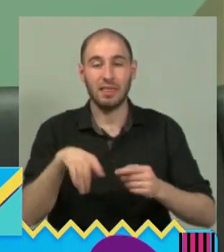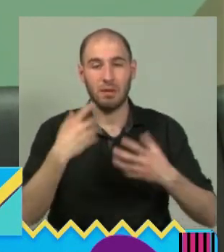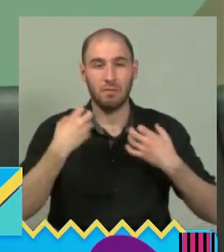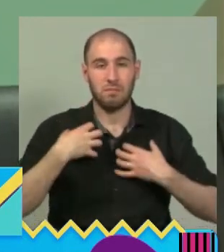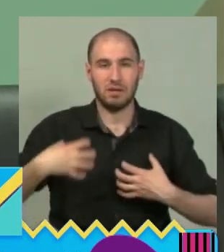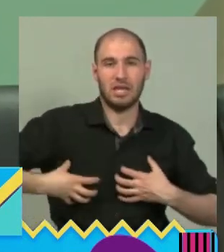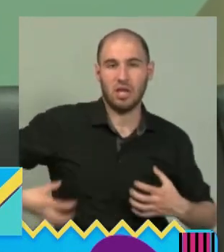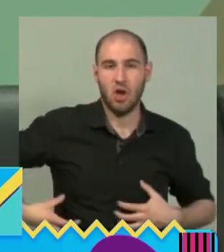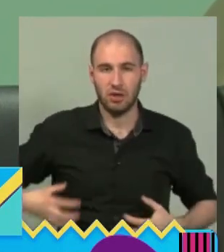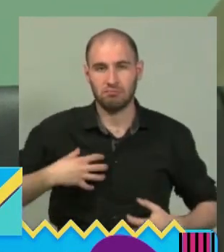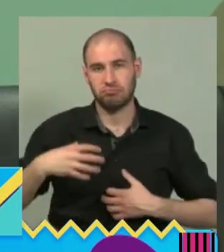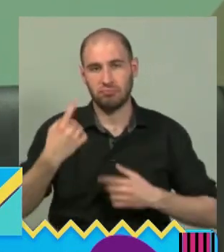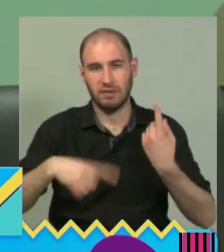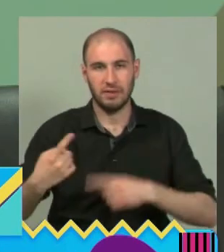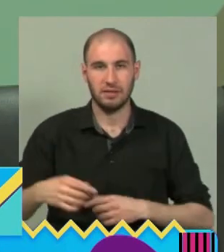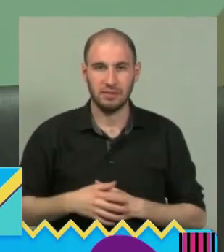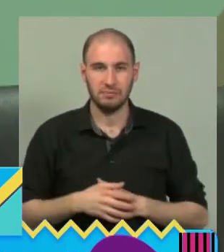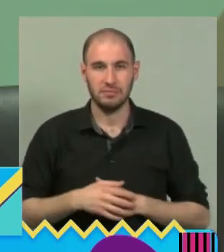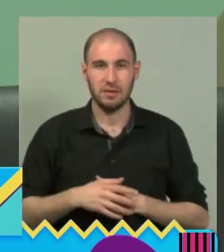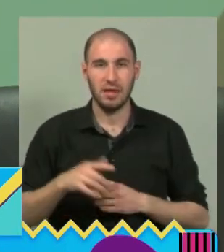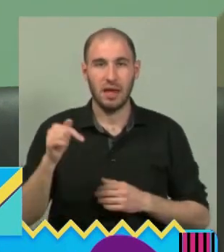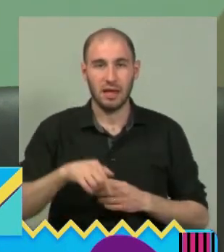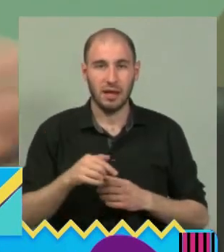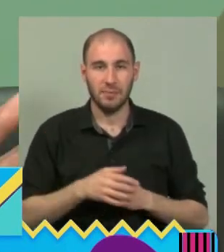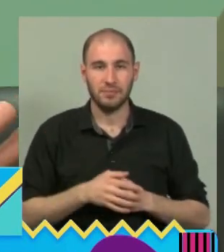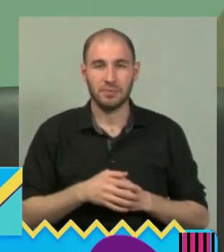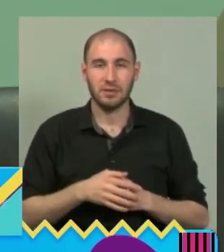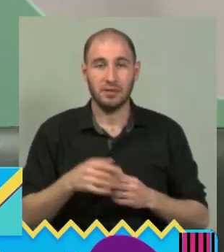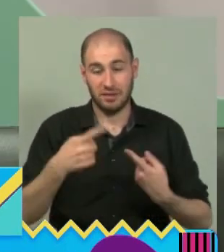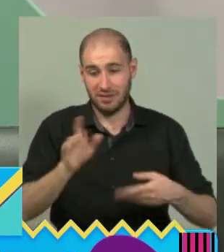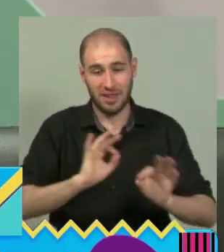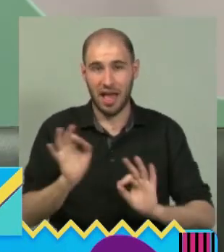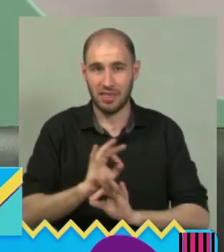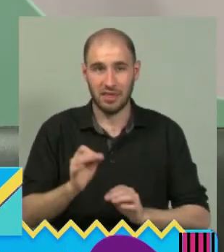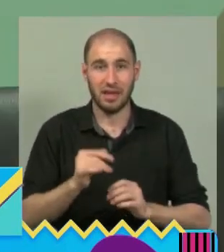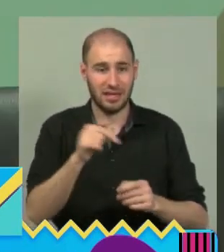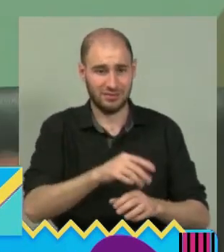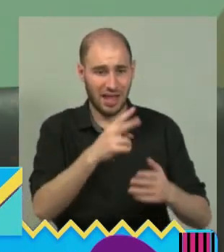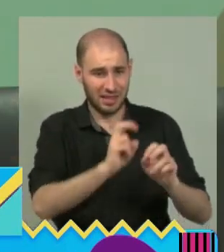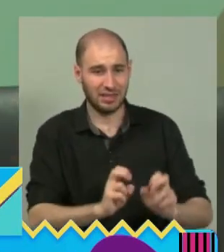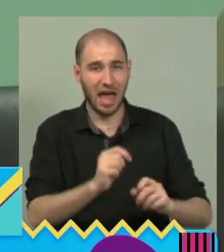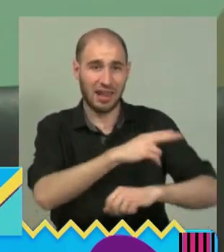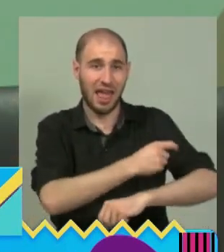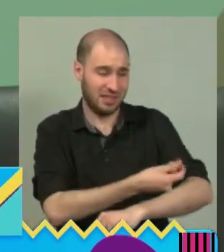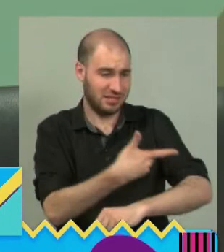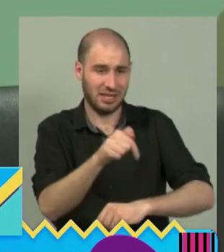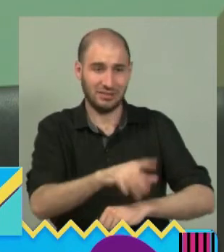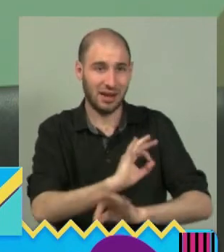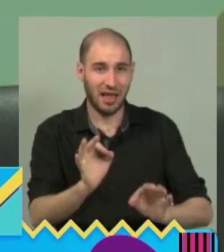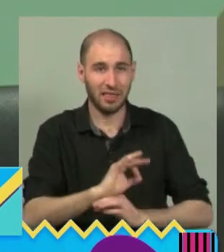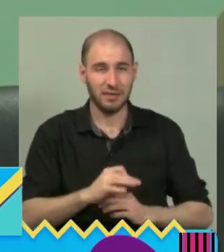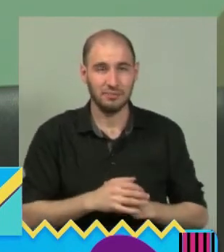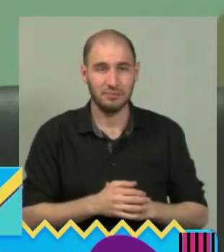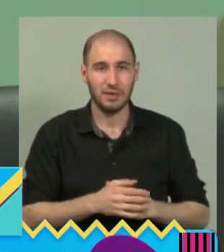los riñones, al hígado. Entonces, a ver, y no se hizo ninguno, no se hizo ni esos análisis, no se hicieron los análisis